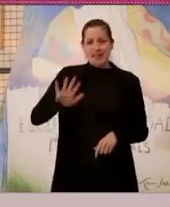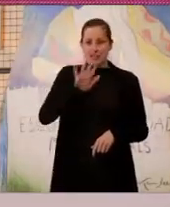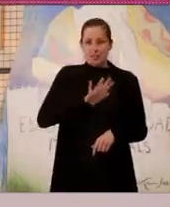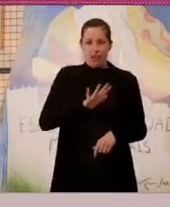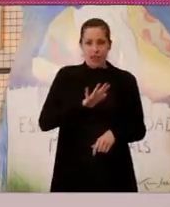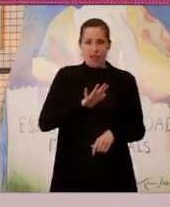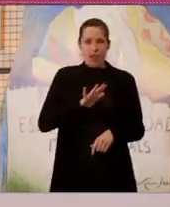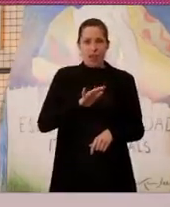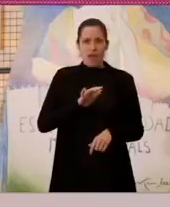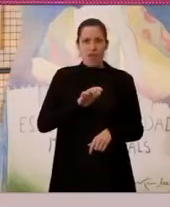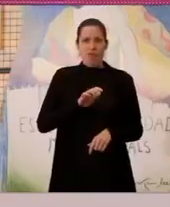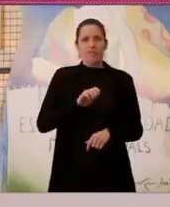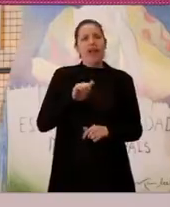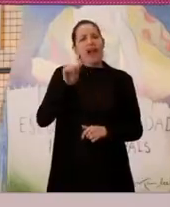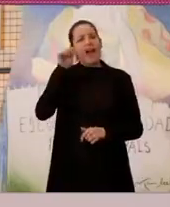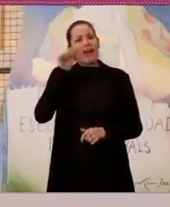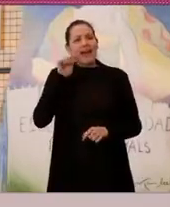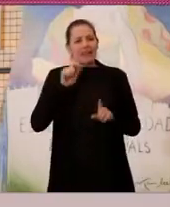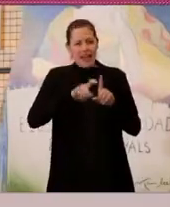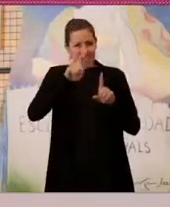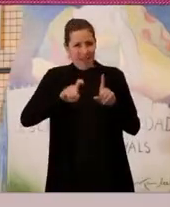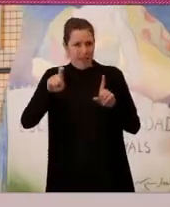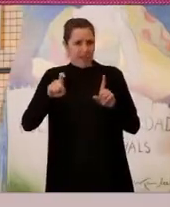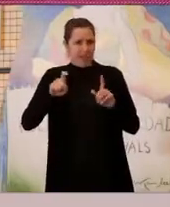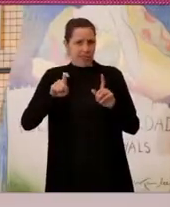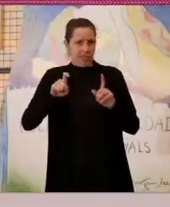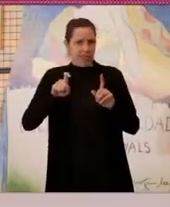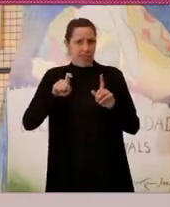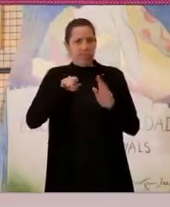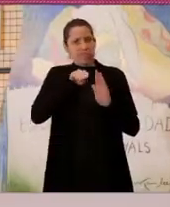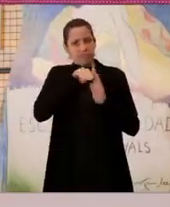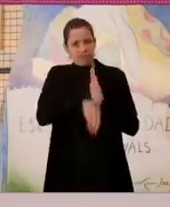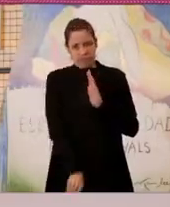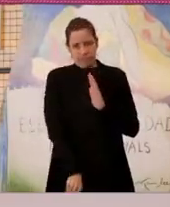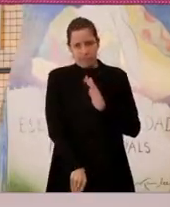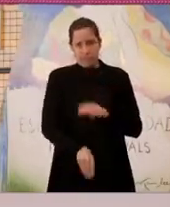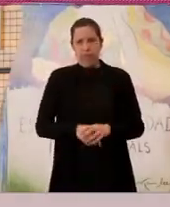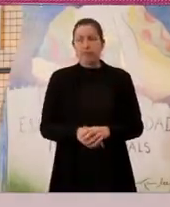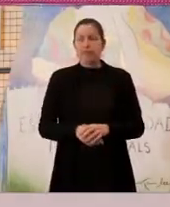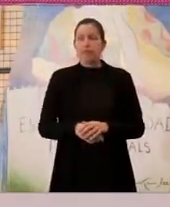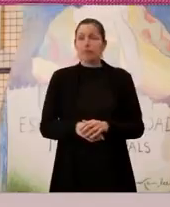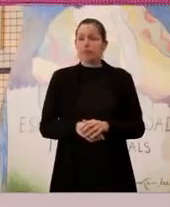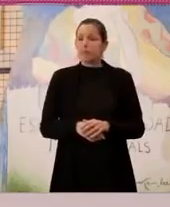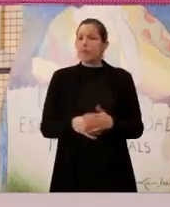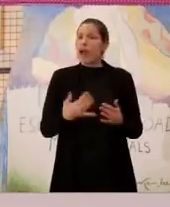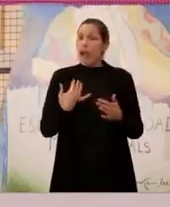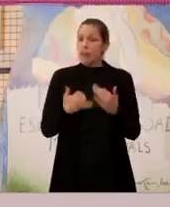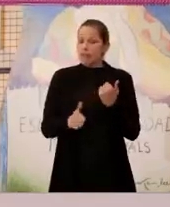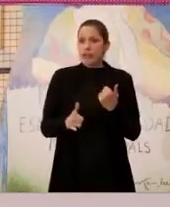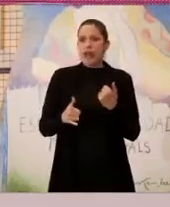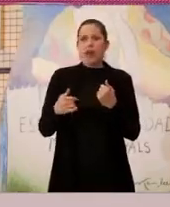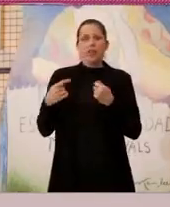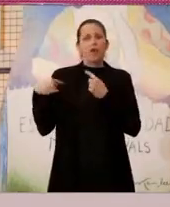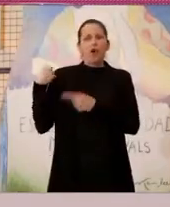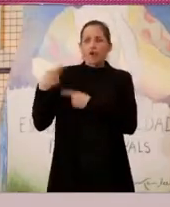y no estoy reivindicando que haya más natalidad lo que digo son las consecuencias de negar la importancia de